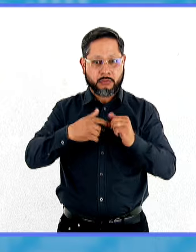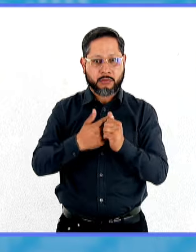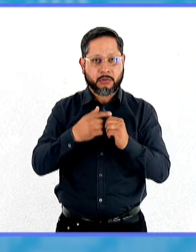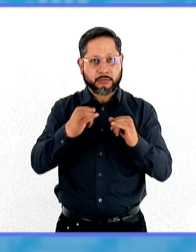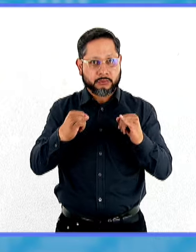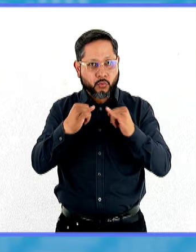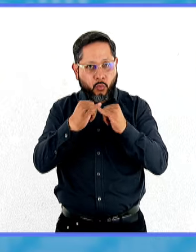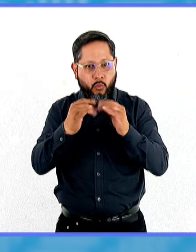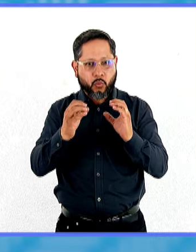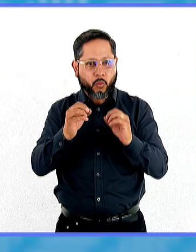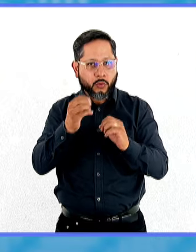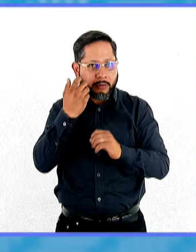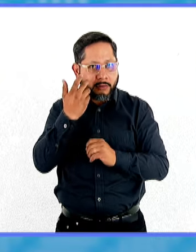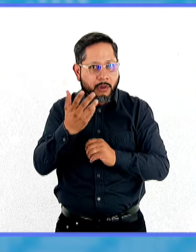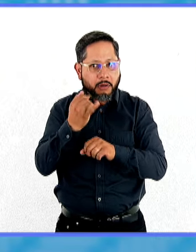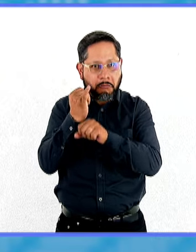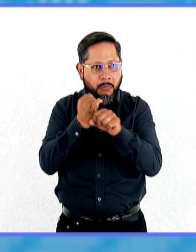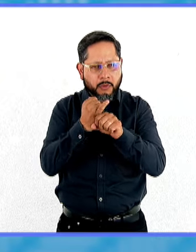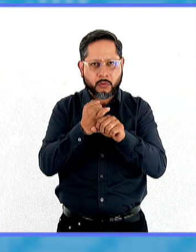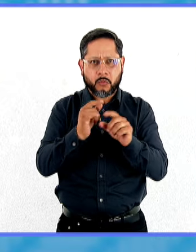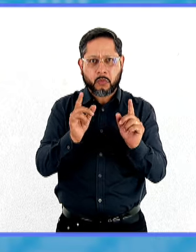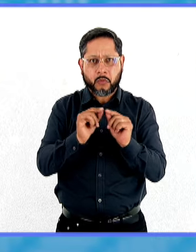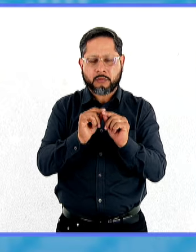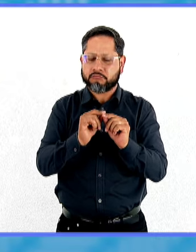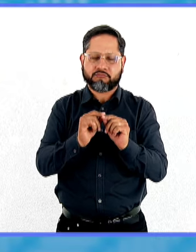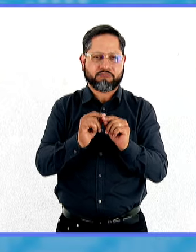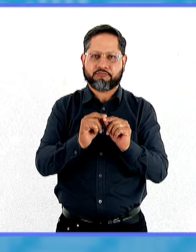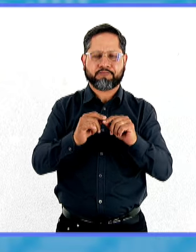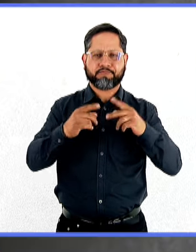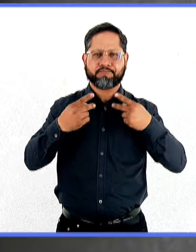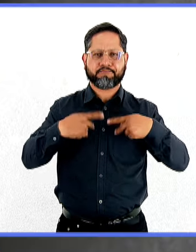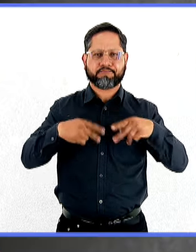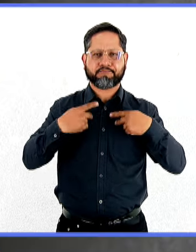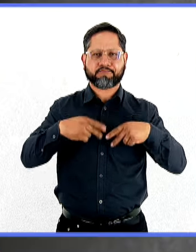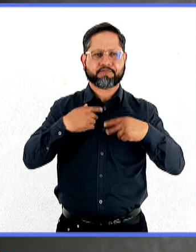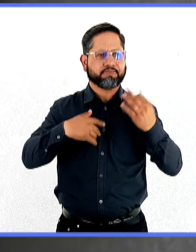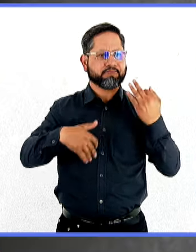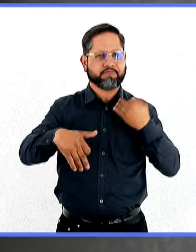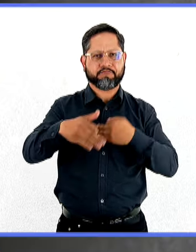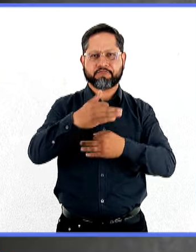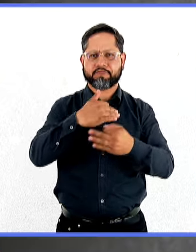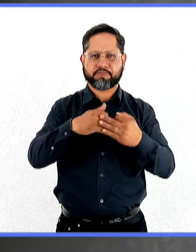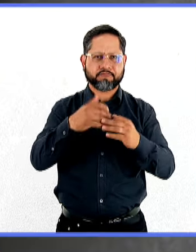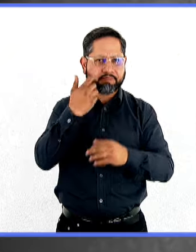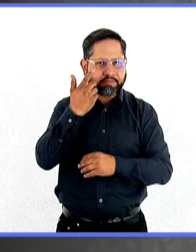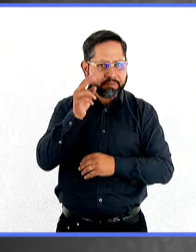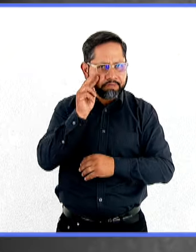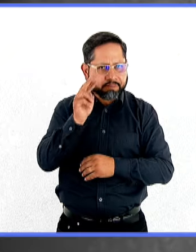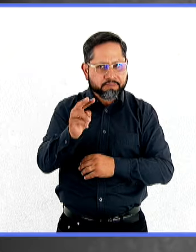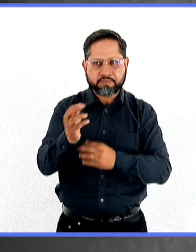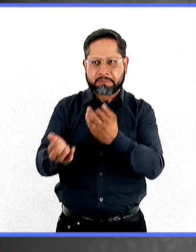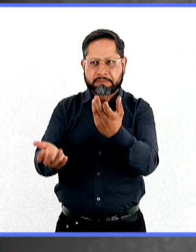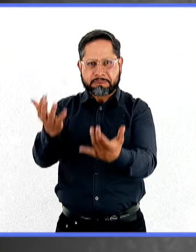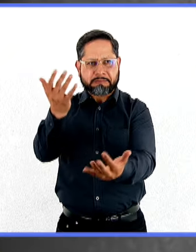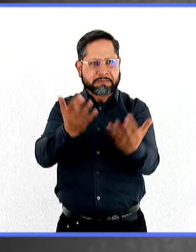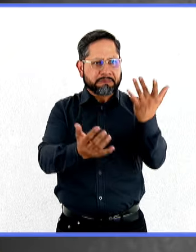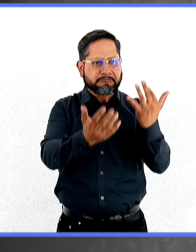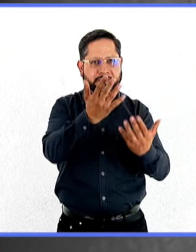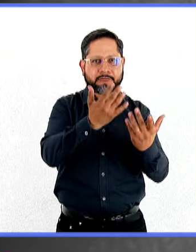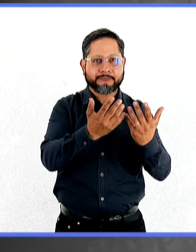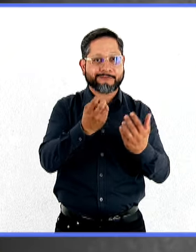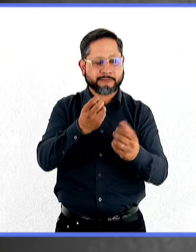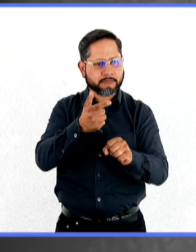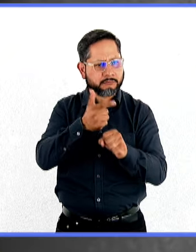dependencias que así lo requieren como involucradas haer en el monitoreo y combate de incendios sino para que